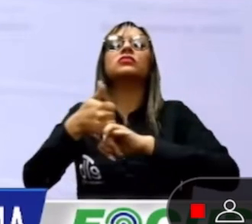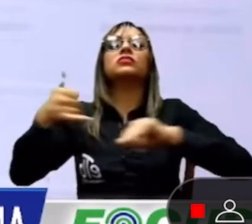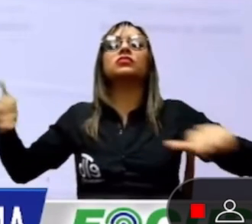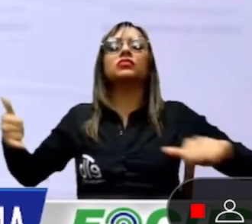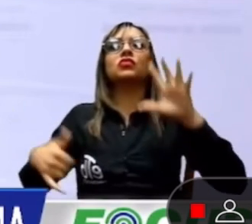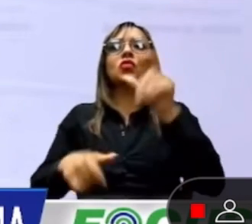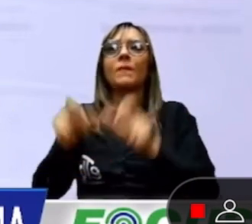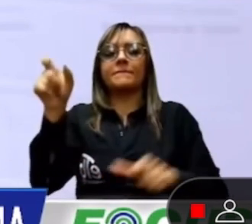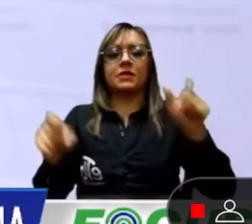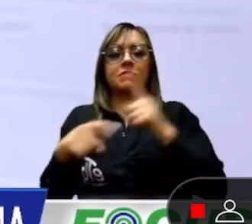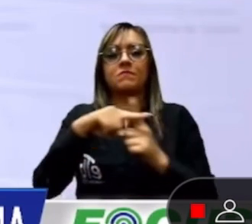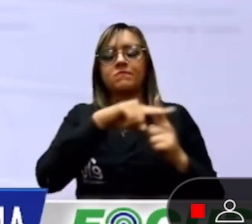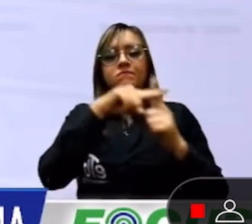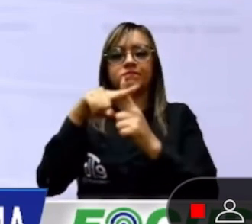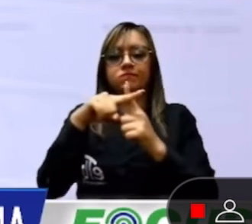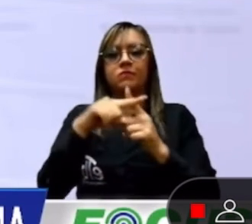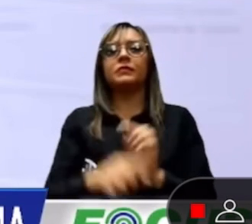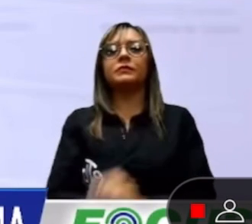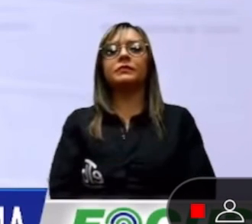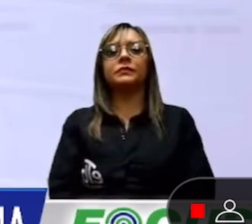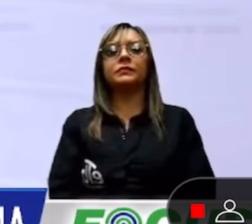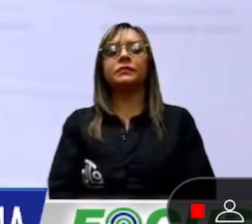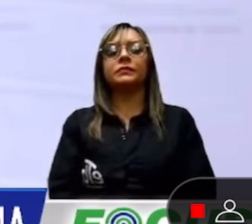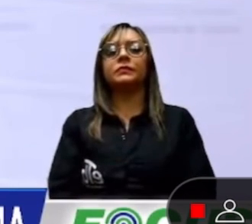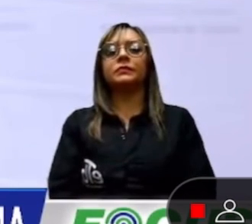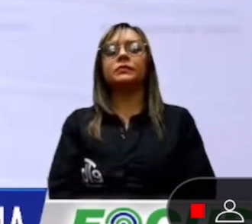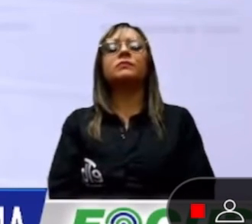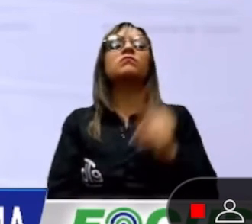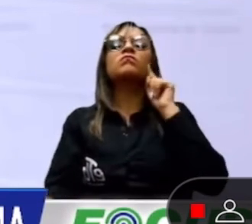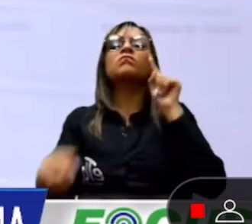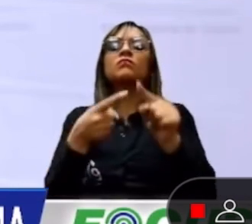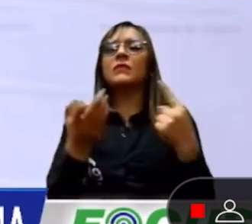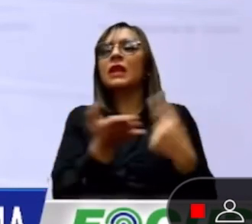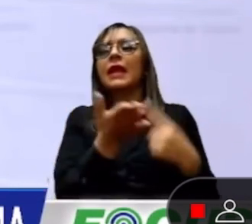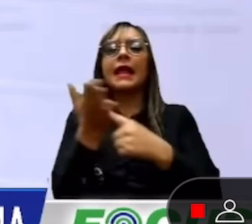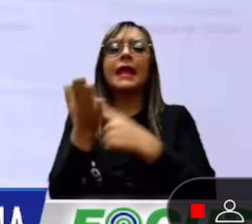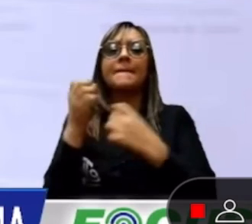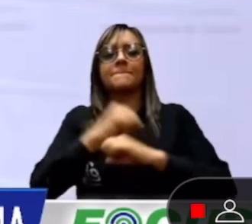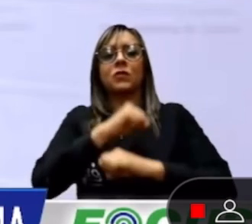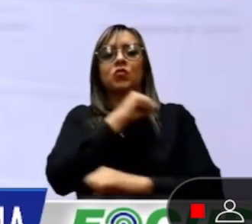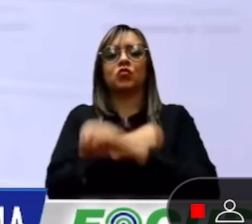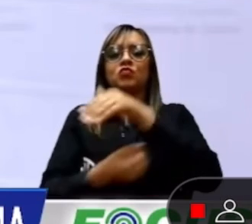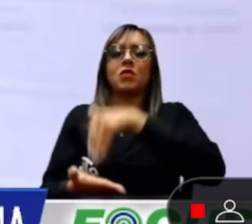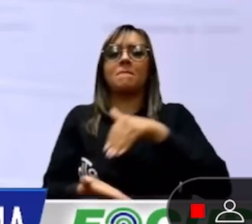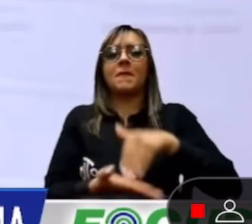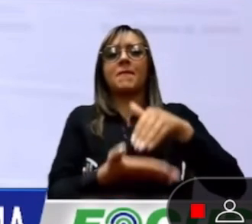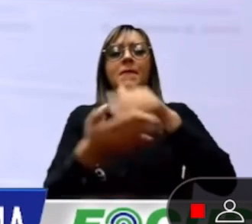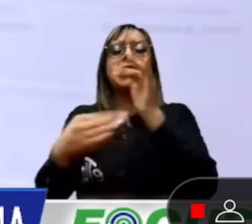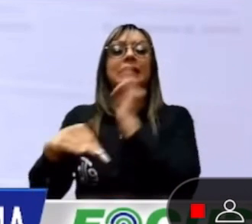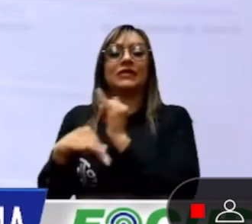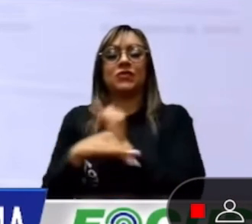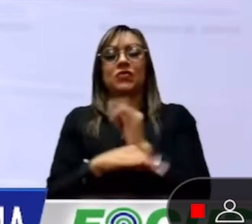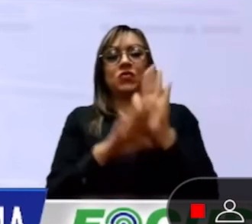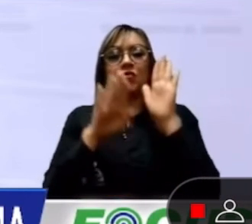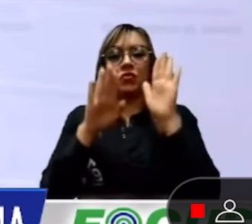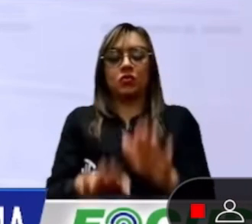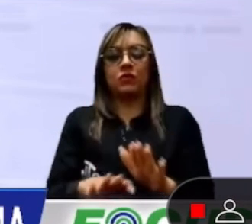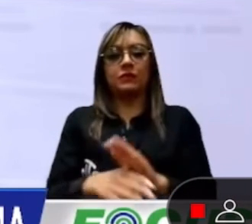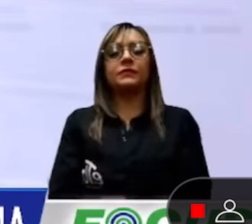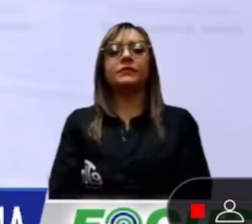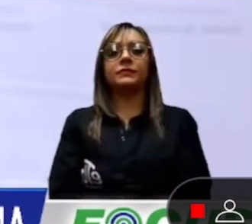independencia de los procuradores con la finalidad de discutir y fortalecer las posturas de la institución En